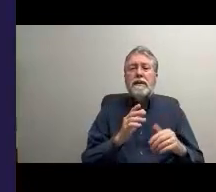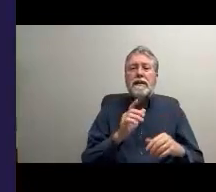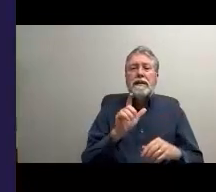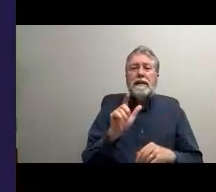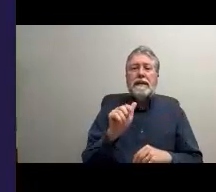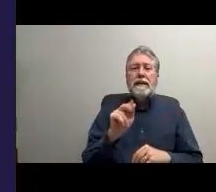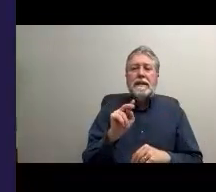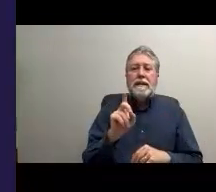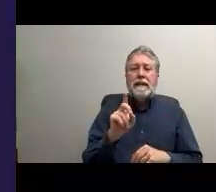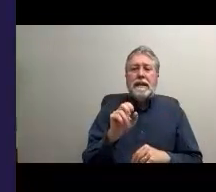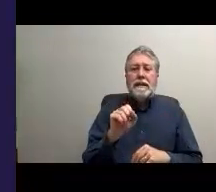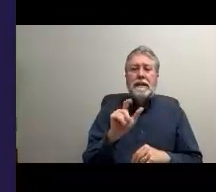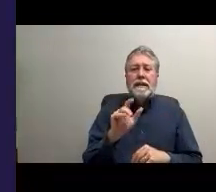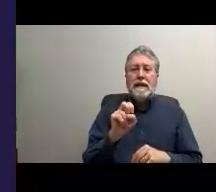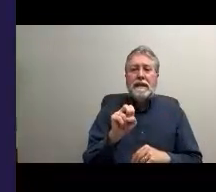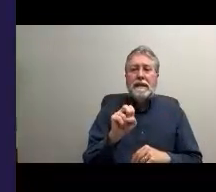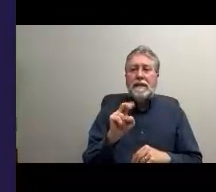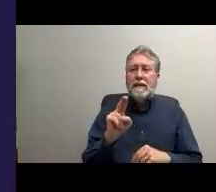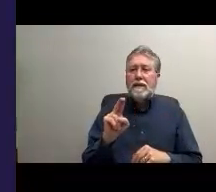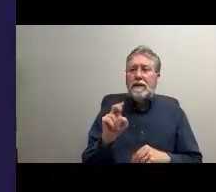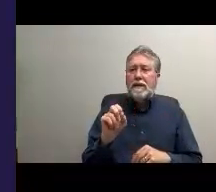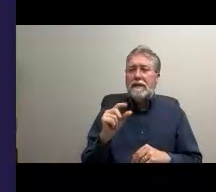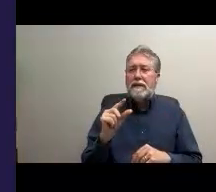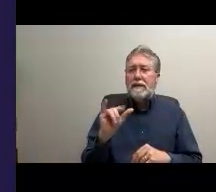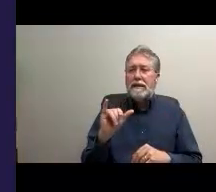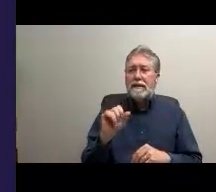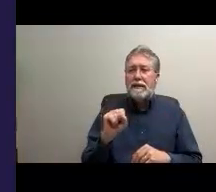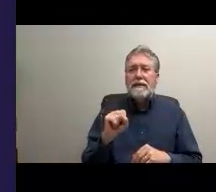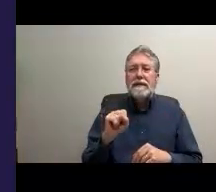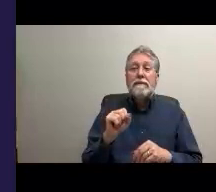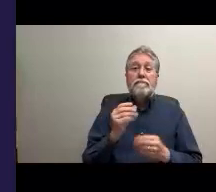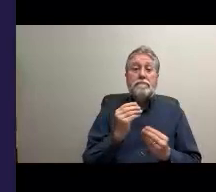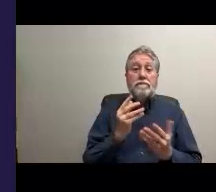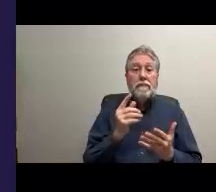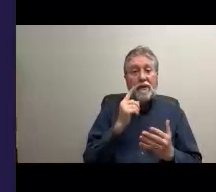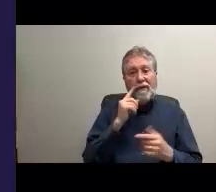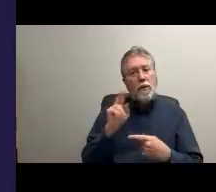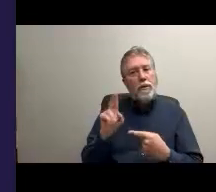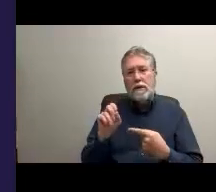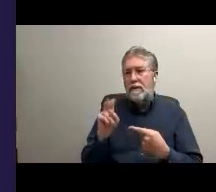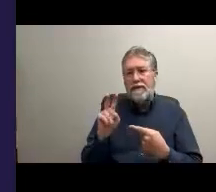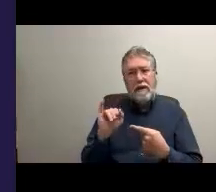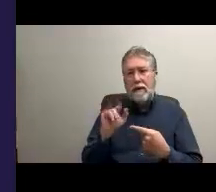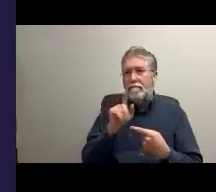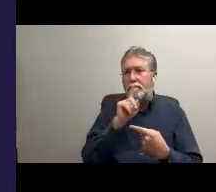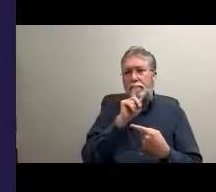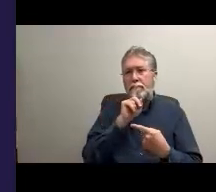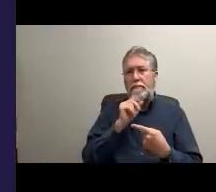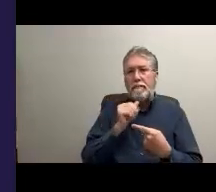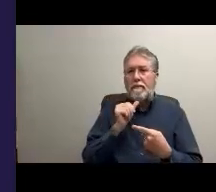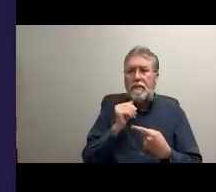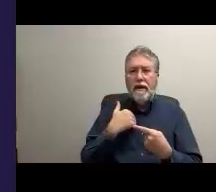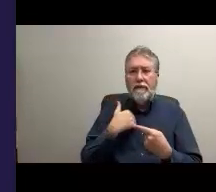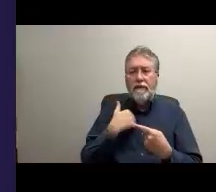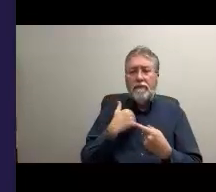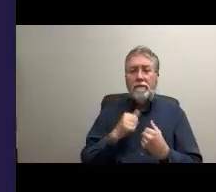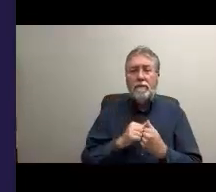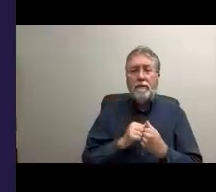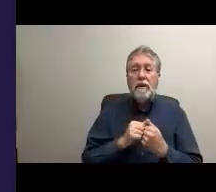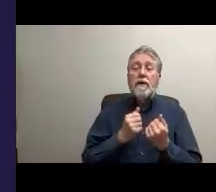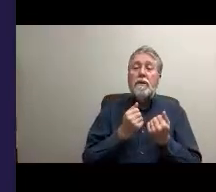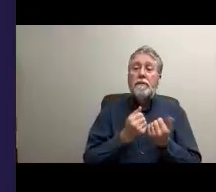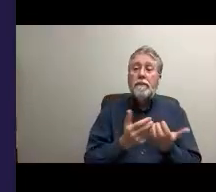de los Estados Unidos, USGS, para las Islas Vírgenes de Estados Unidos. Lo que estamos proporcionando a la comunidad es